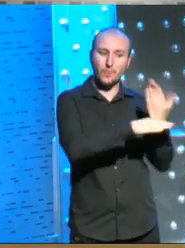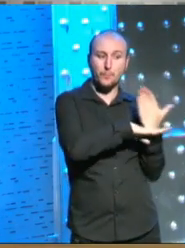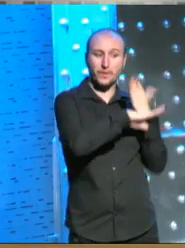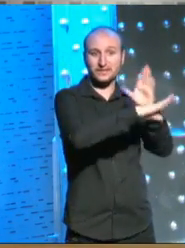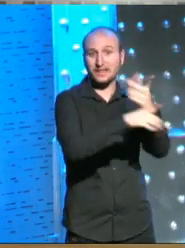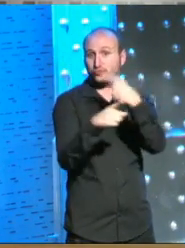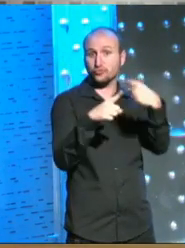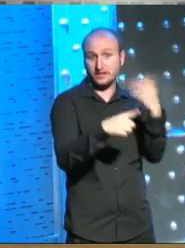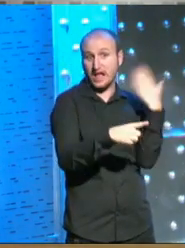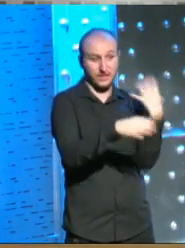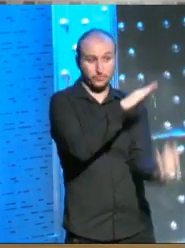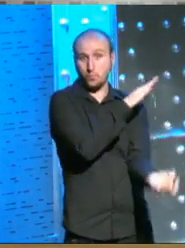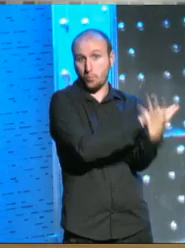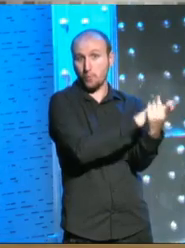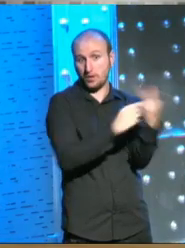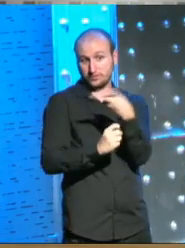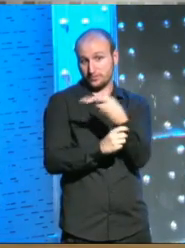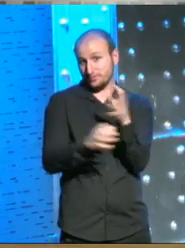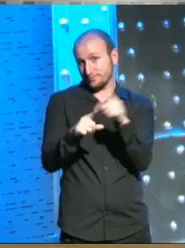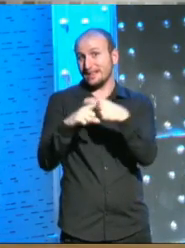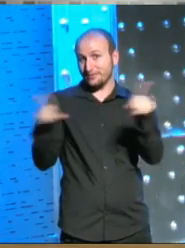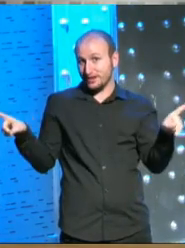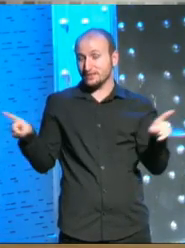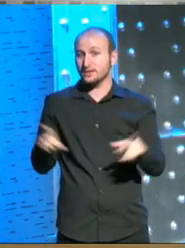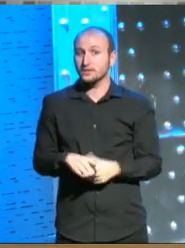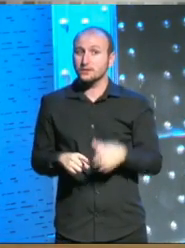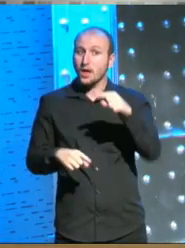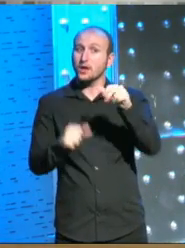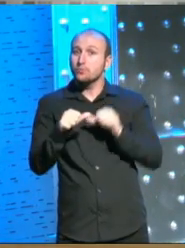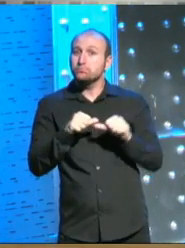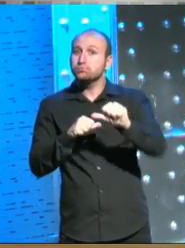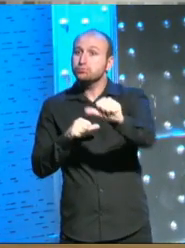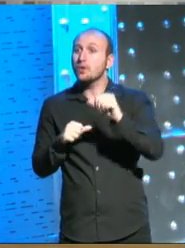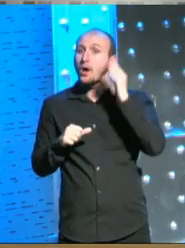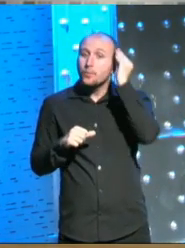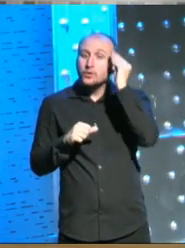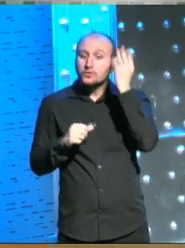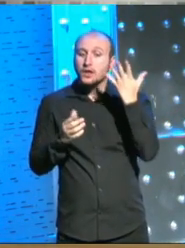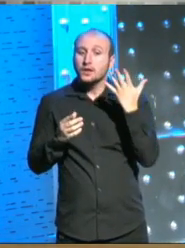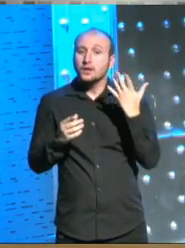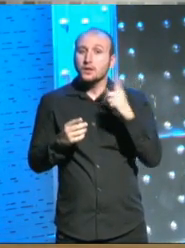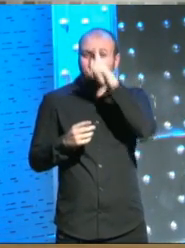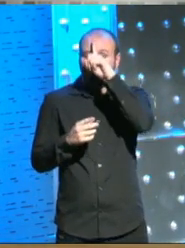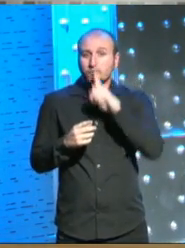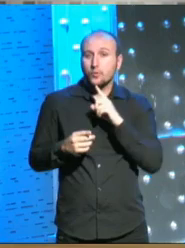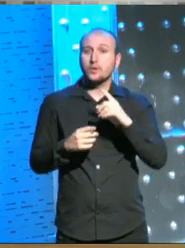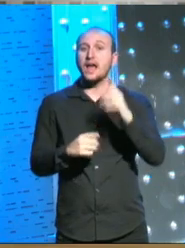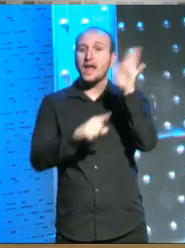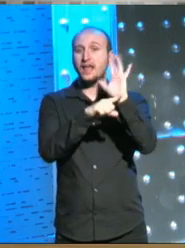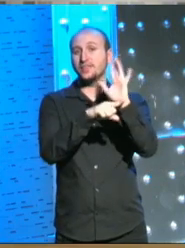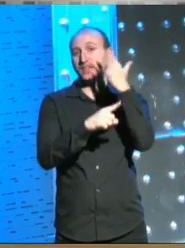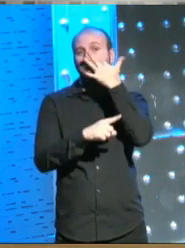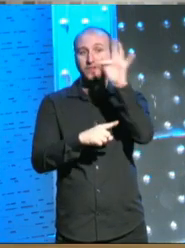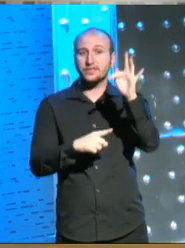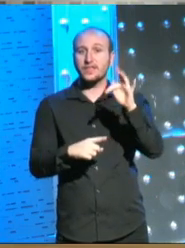ocurrido o lo reconstruyo, ¿no? Y ahí esto nos lleva a la gran figura estelar del cine francés de científico, que es el